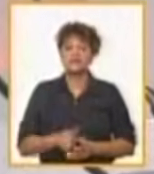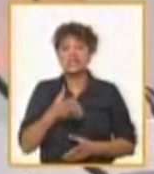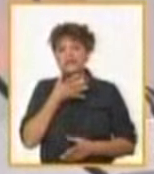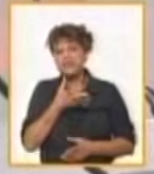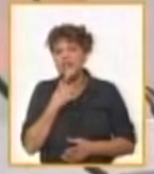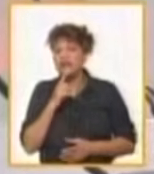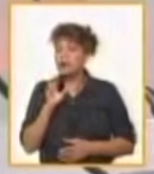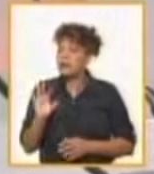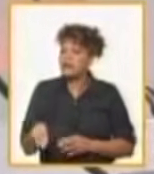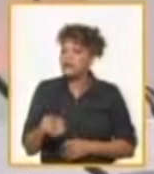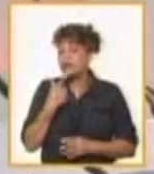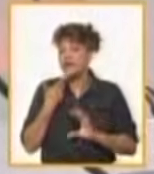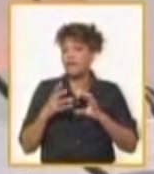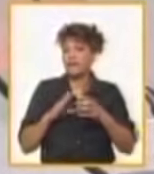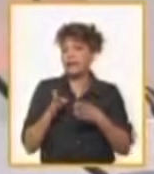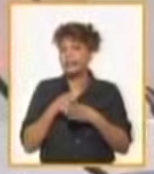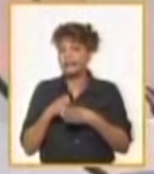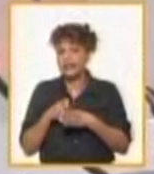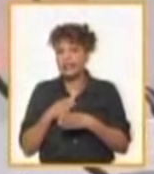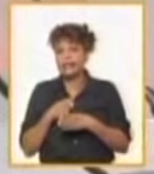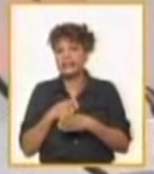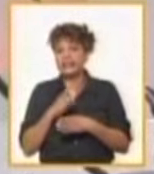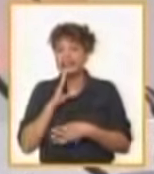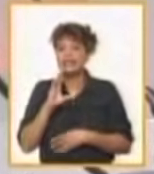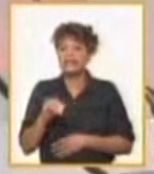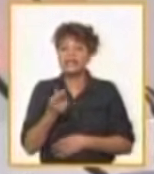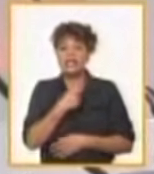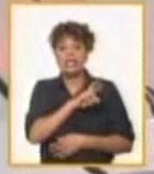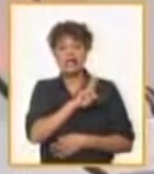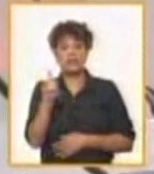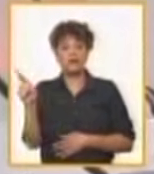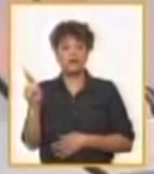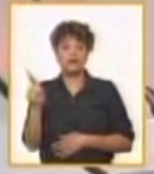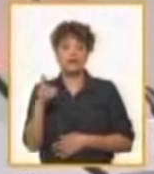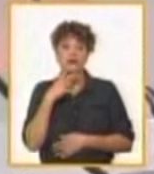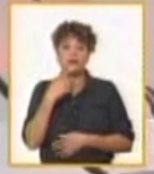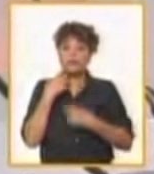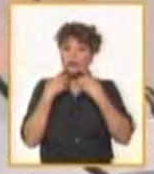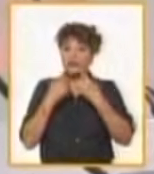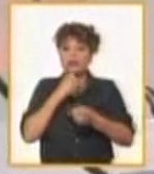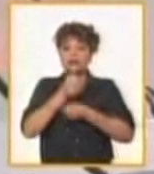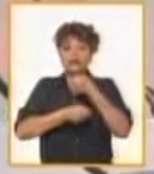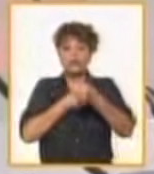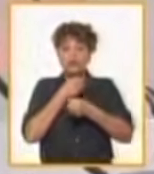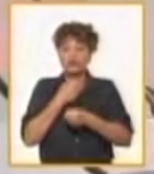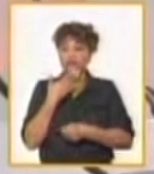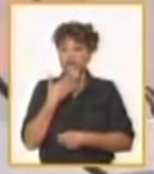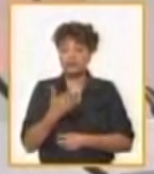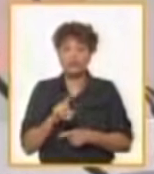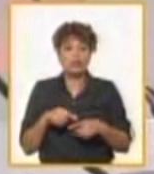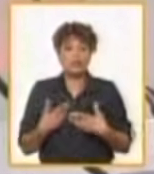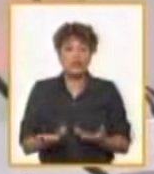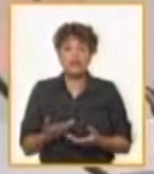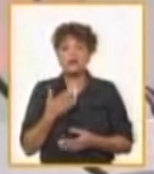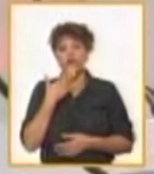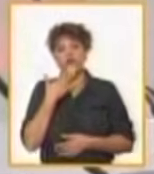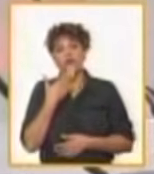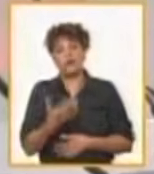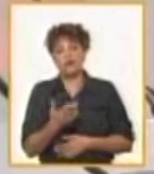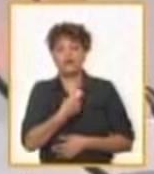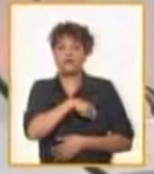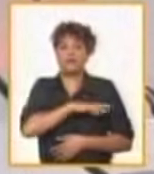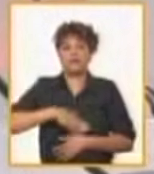muy diáfana, y dice, para la revolución solo será útil, bello y bueno lo que sea útil, bello y bueno para el